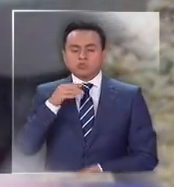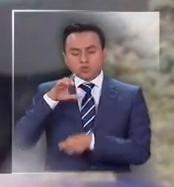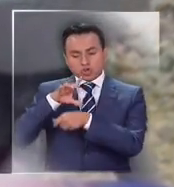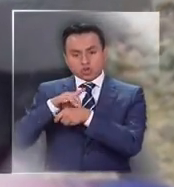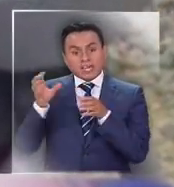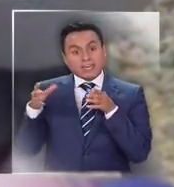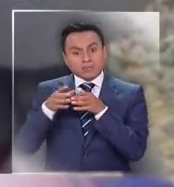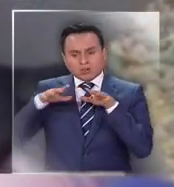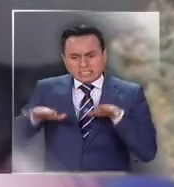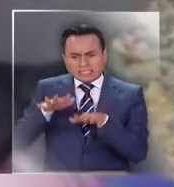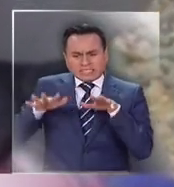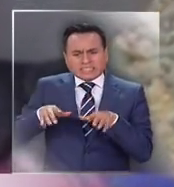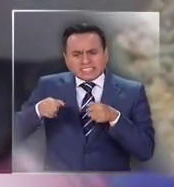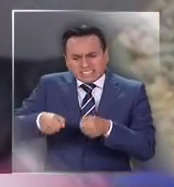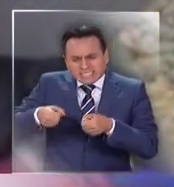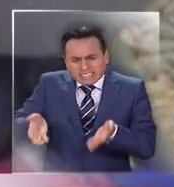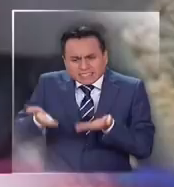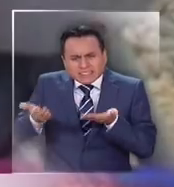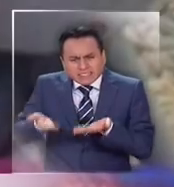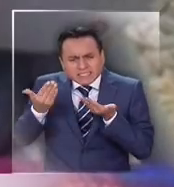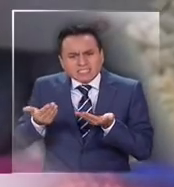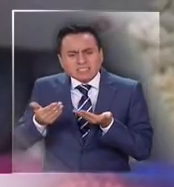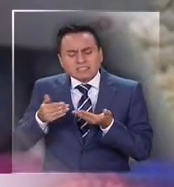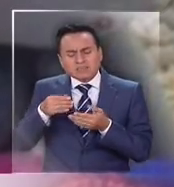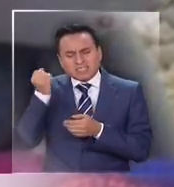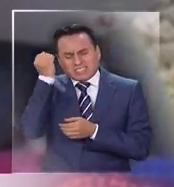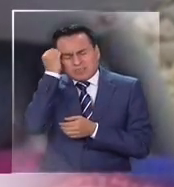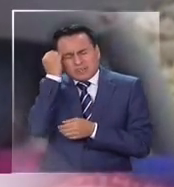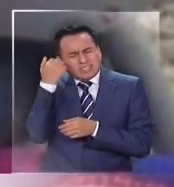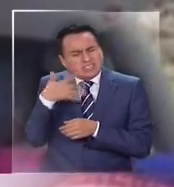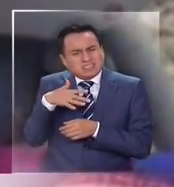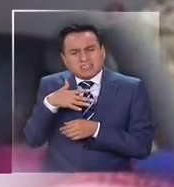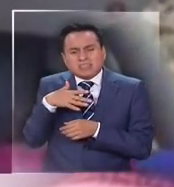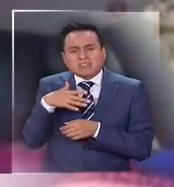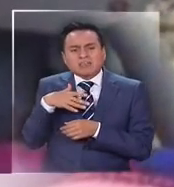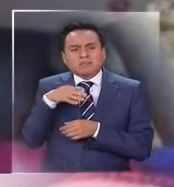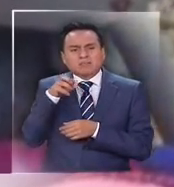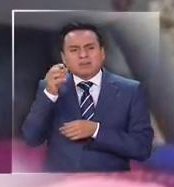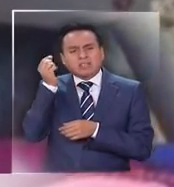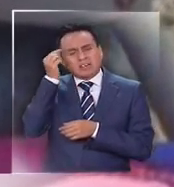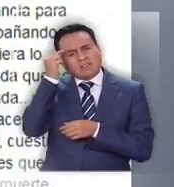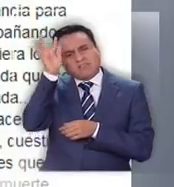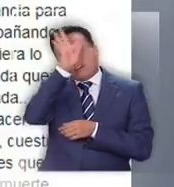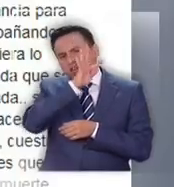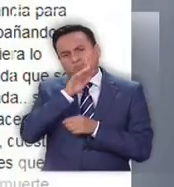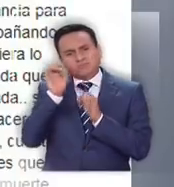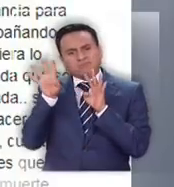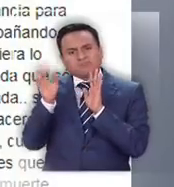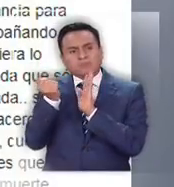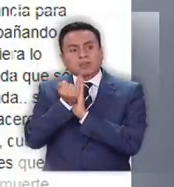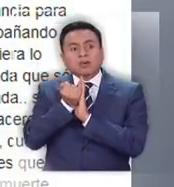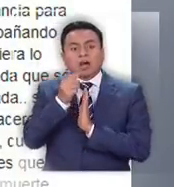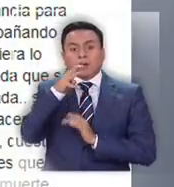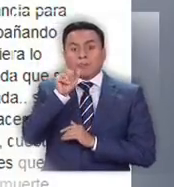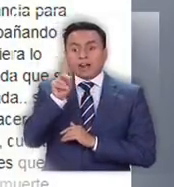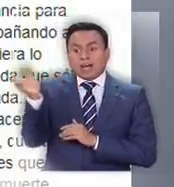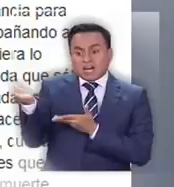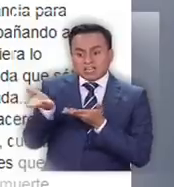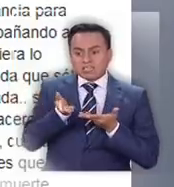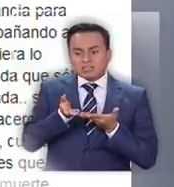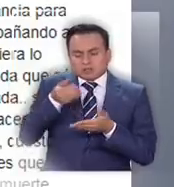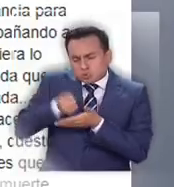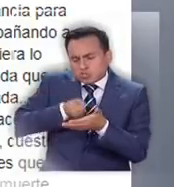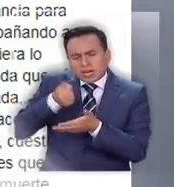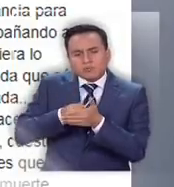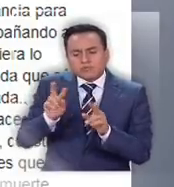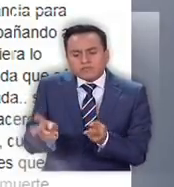doctor y su equipo trataban de reanimarla. Esa experiencia traumática la dejó plasmada en su Facebook. Cuando tuve a Ámbar en la unidad,